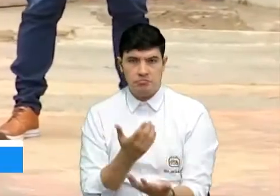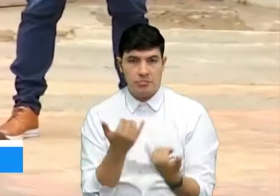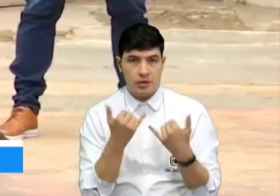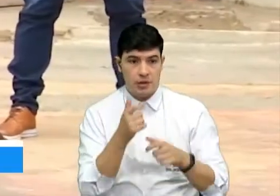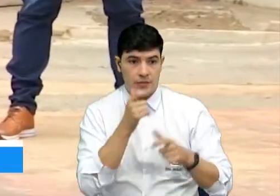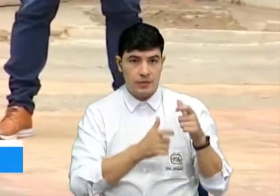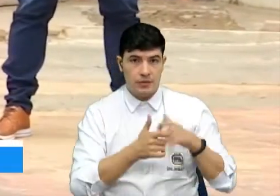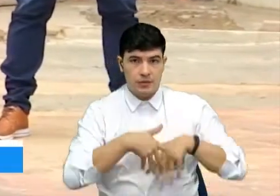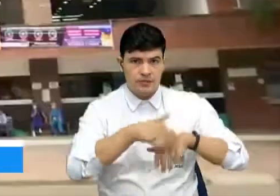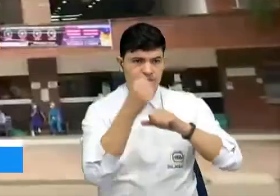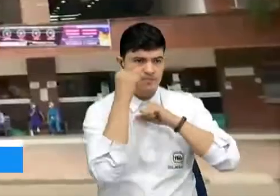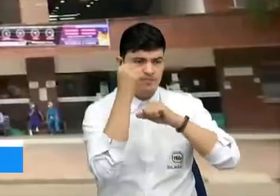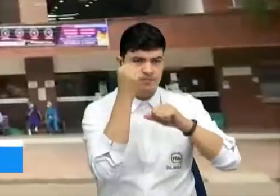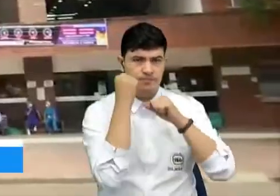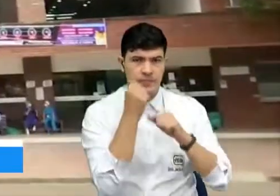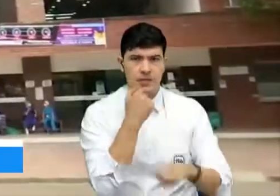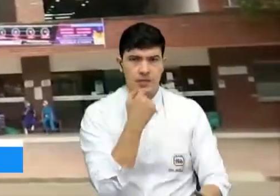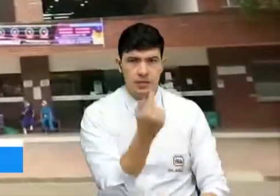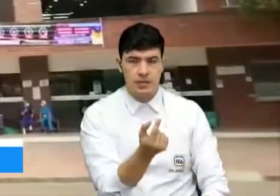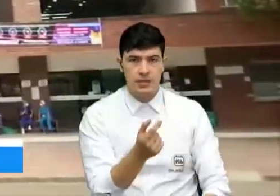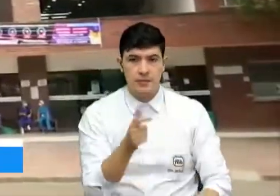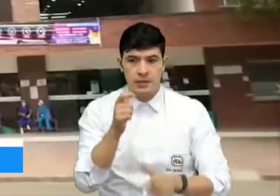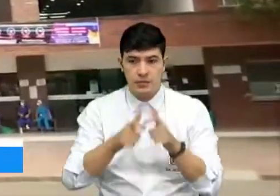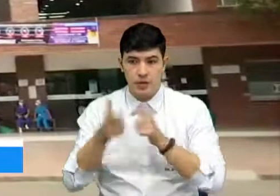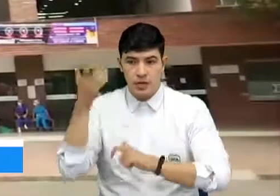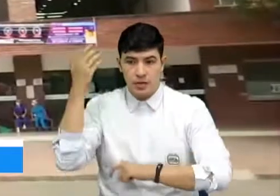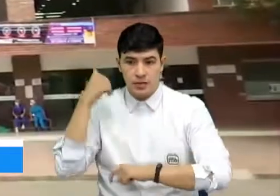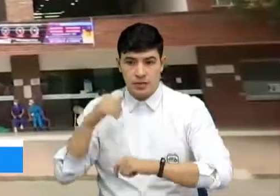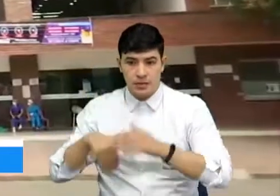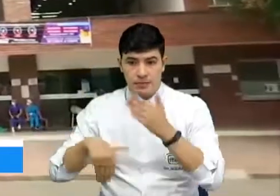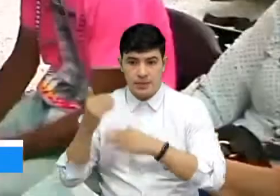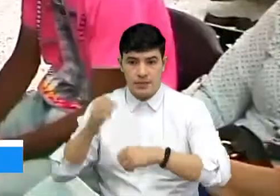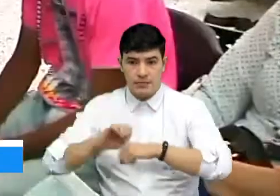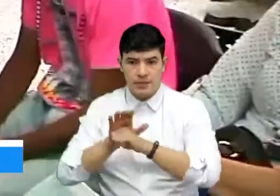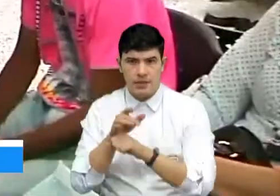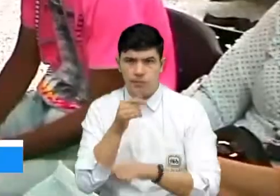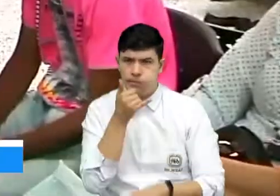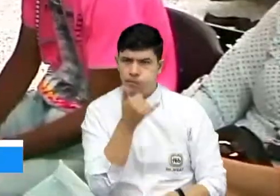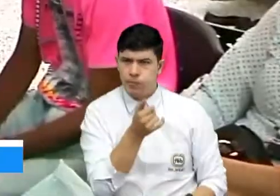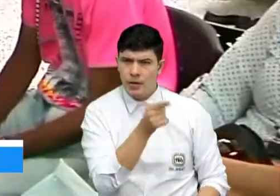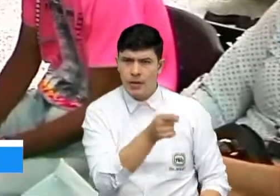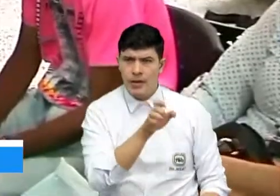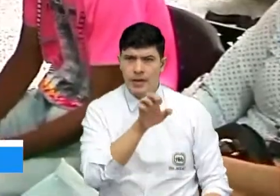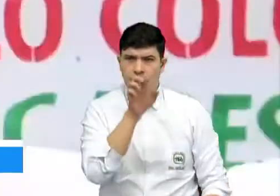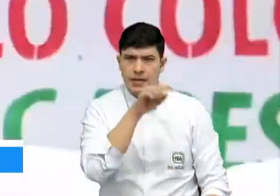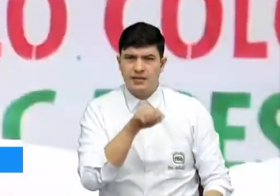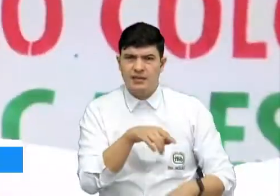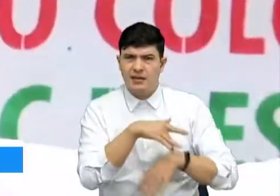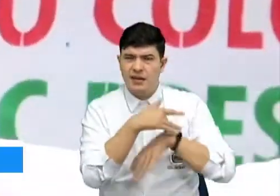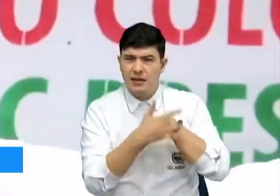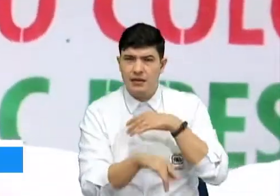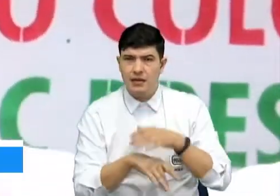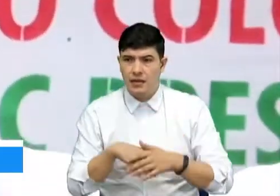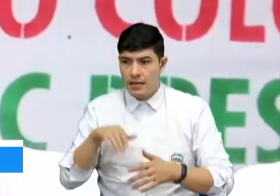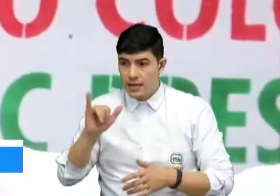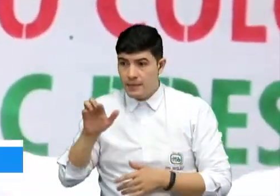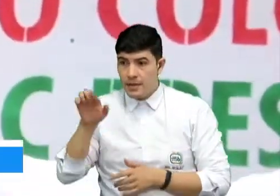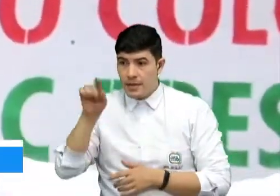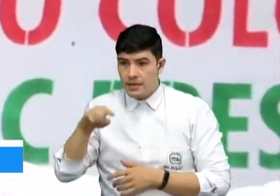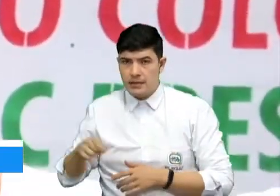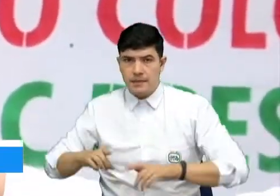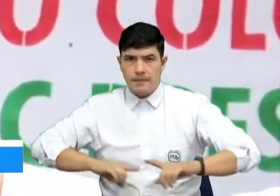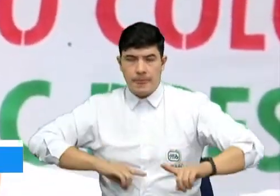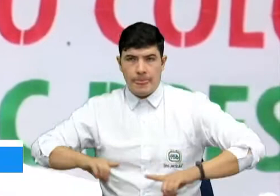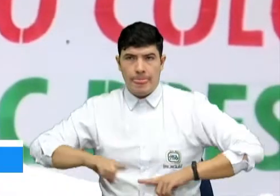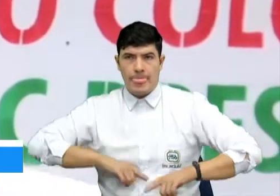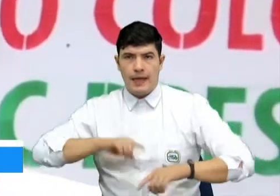del COVID-19 en el país, las EPS han puesto trabas a los pagos que tienen que hacer a los centros hospitalarios. Las EPS son las administradoras y las EPS son los